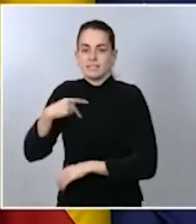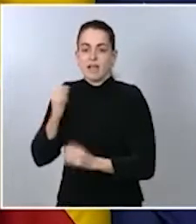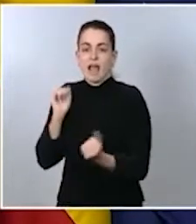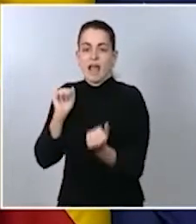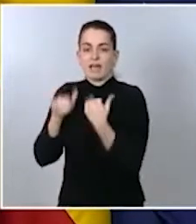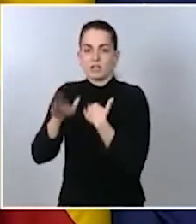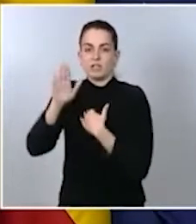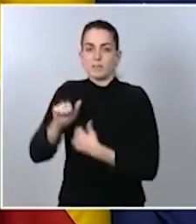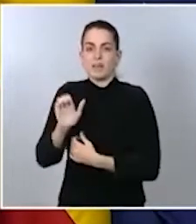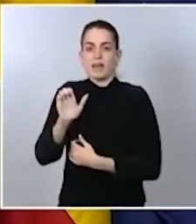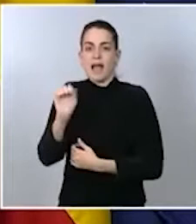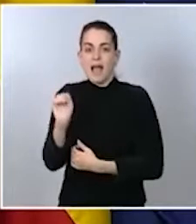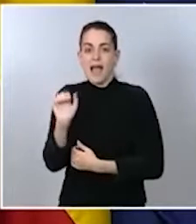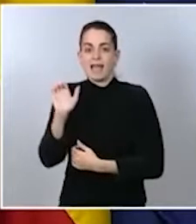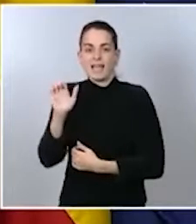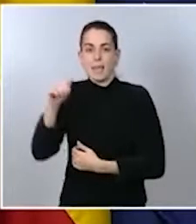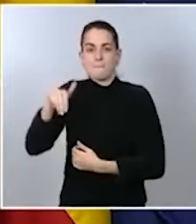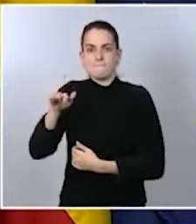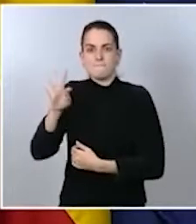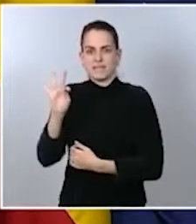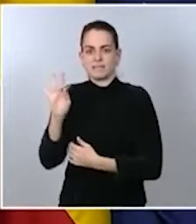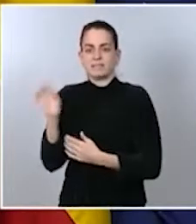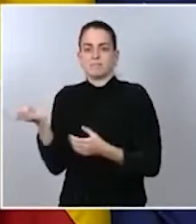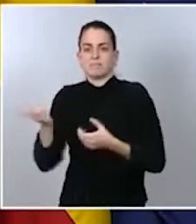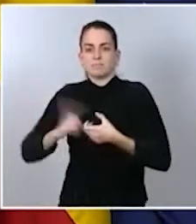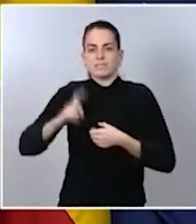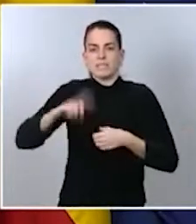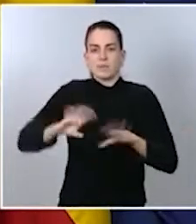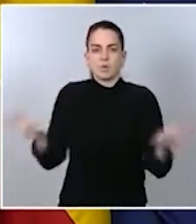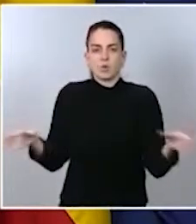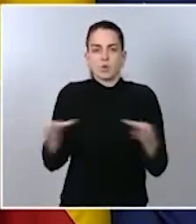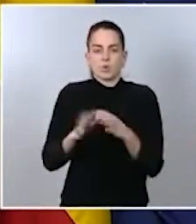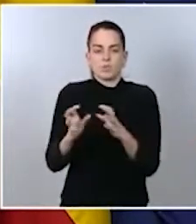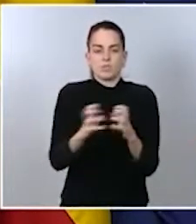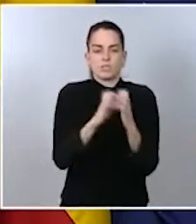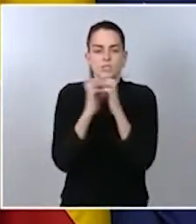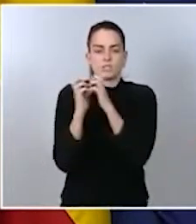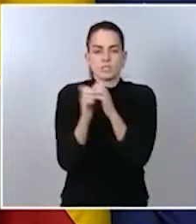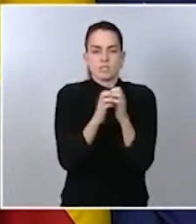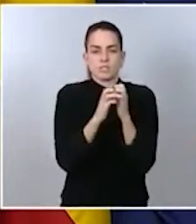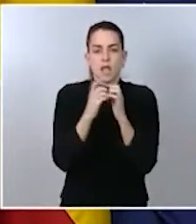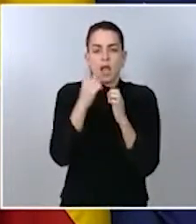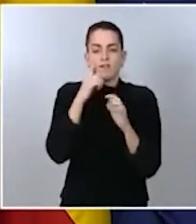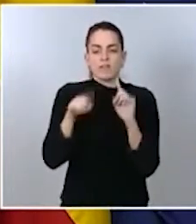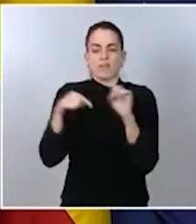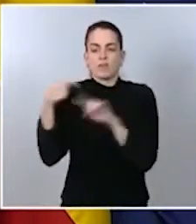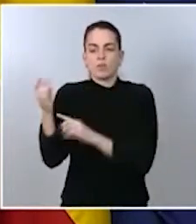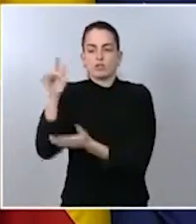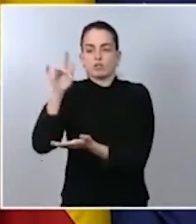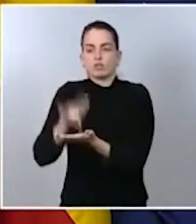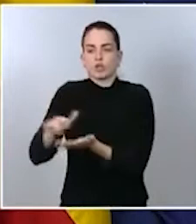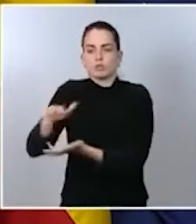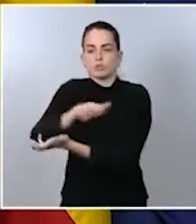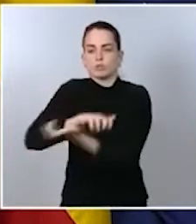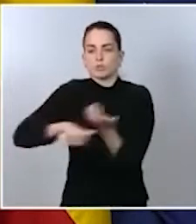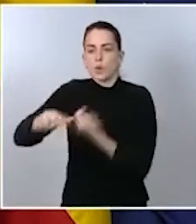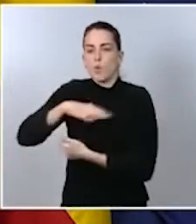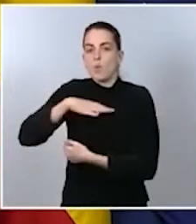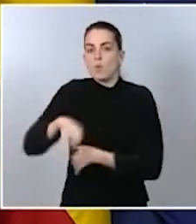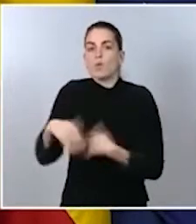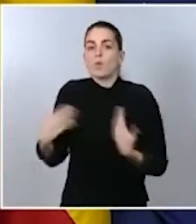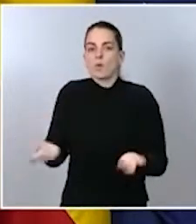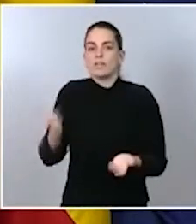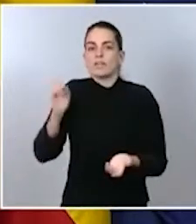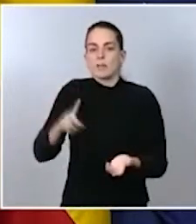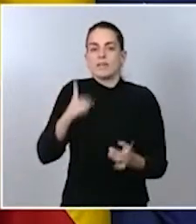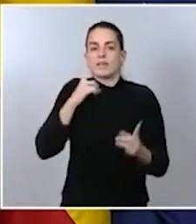agencia estatal de metereología para analizar las posibles repercusiones de la borrasca y articular la red estas